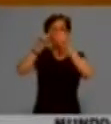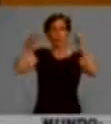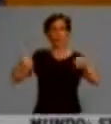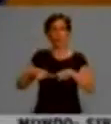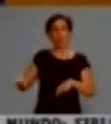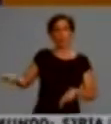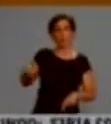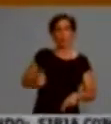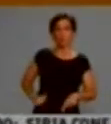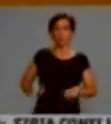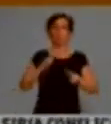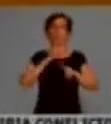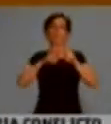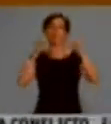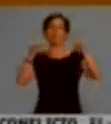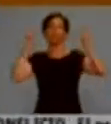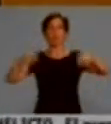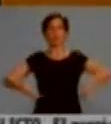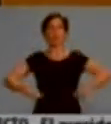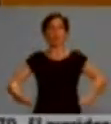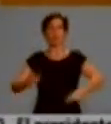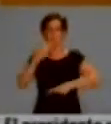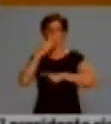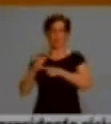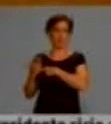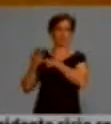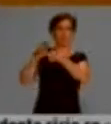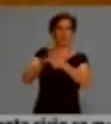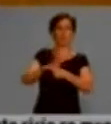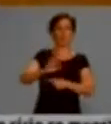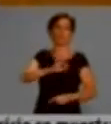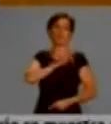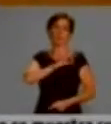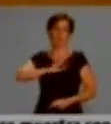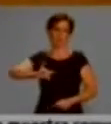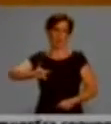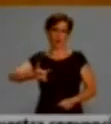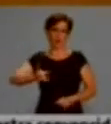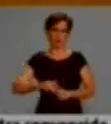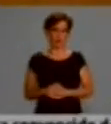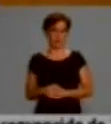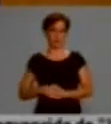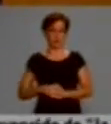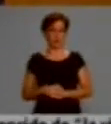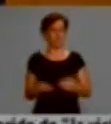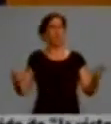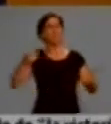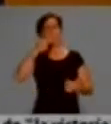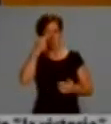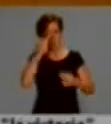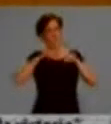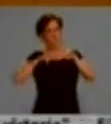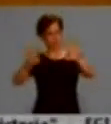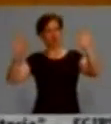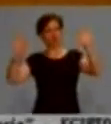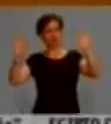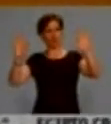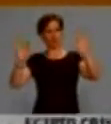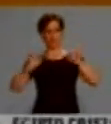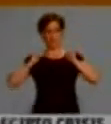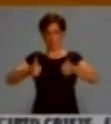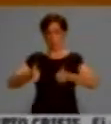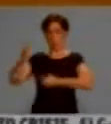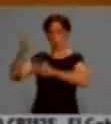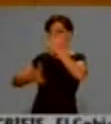de los gastos de representación, sobresueldos, del señor Arenas. Verá, es muy interesante. Pasa de la